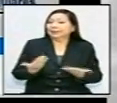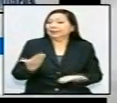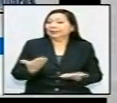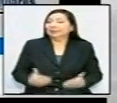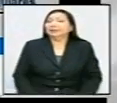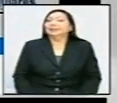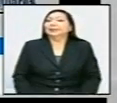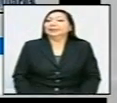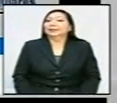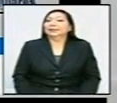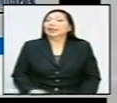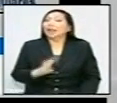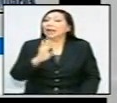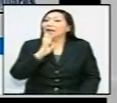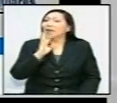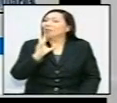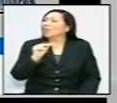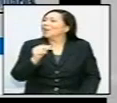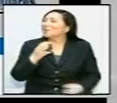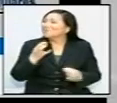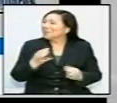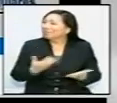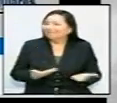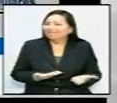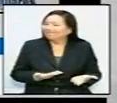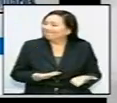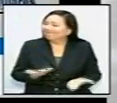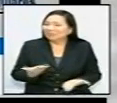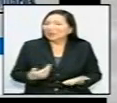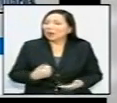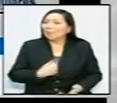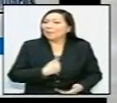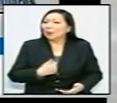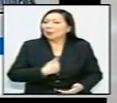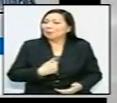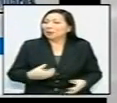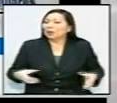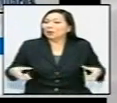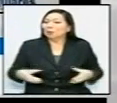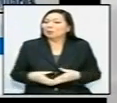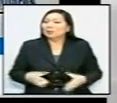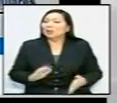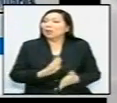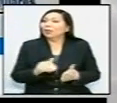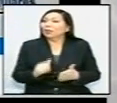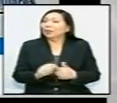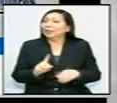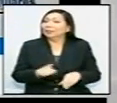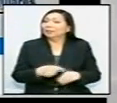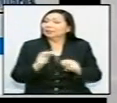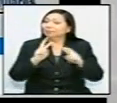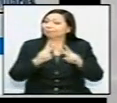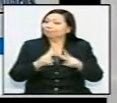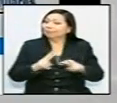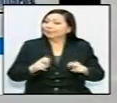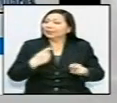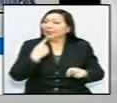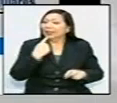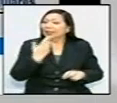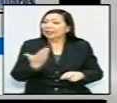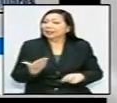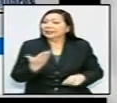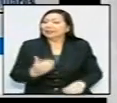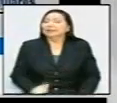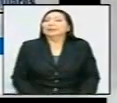cargos han sido declarados infundados por la propia comisión, toda vez que la investigación ha